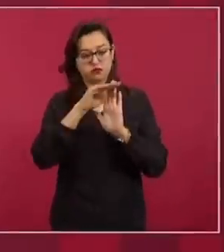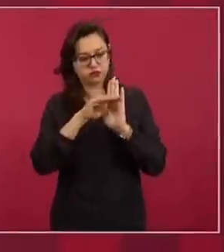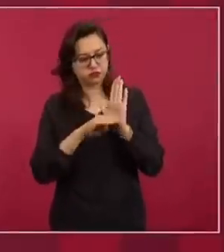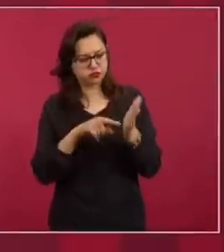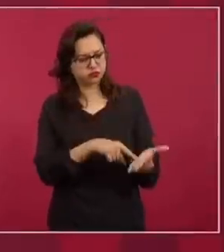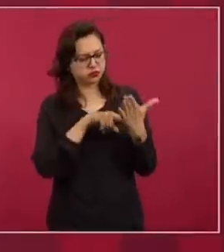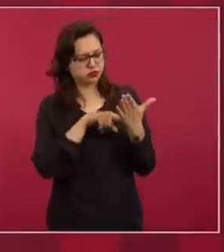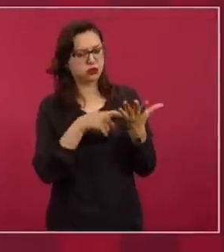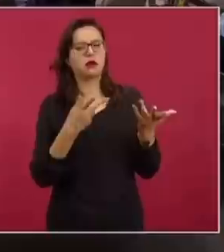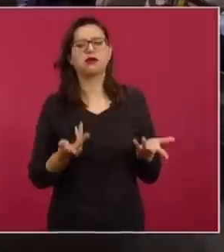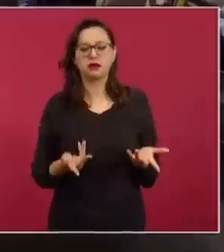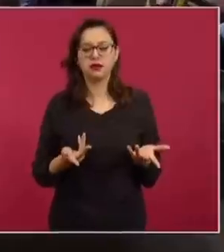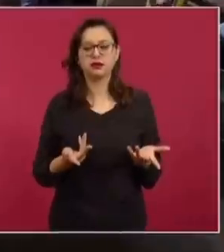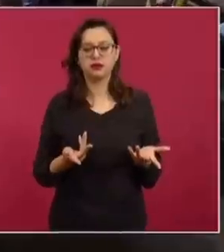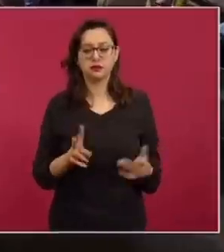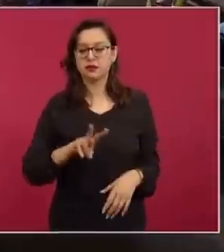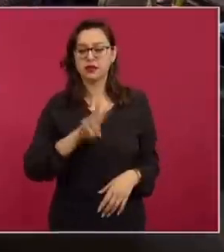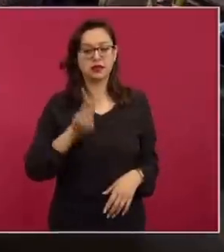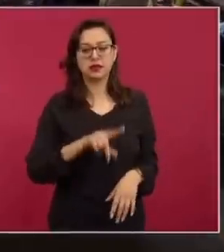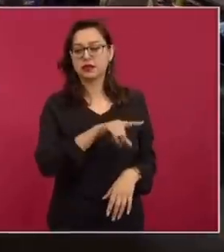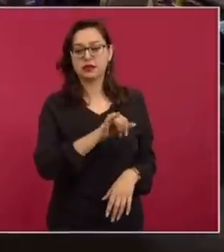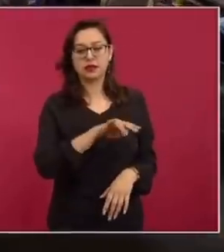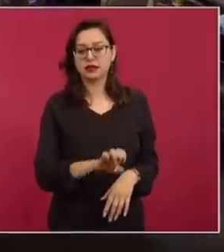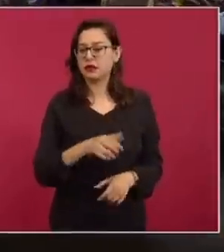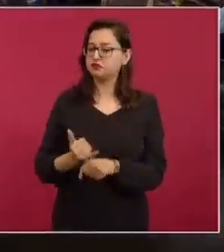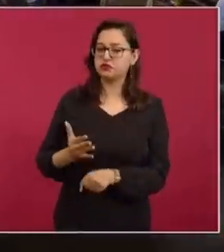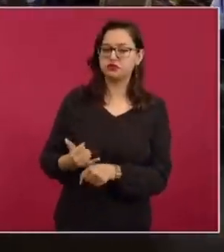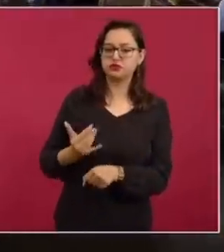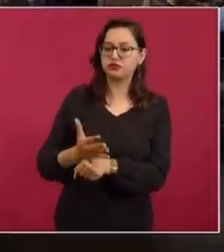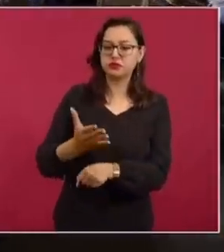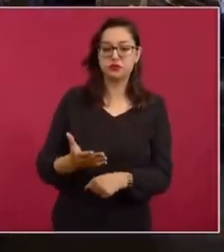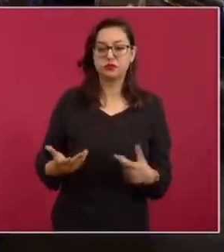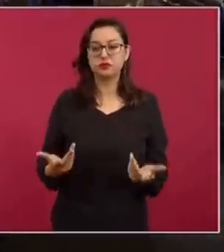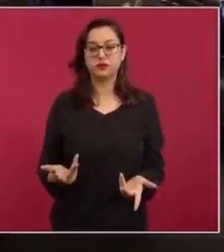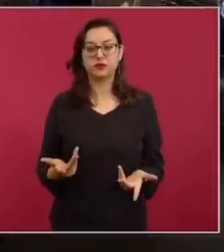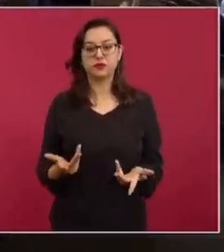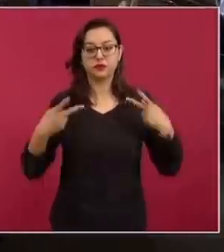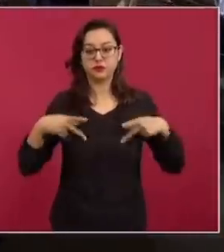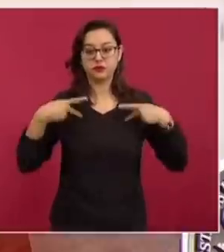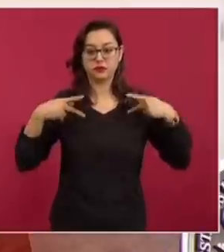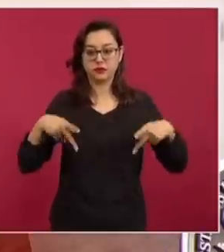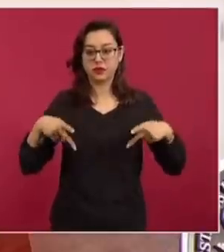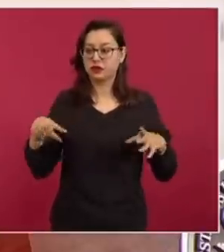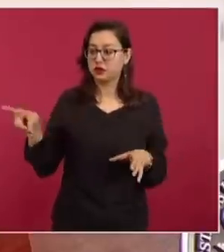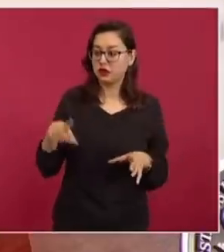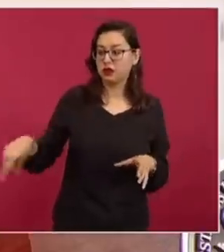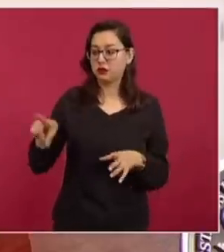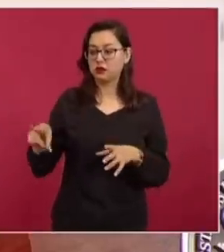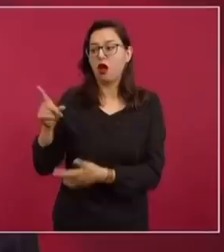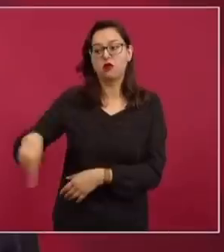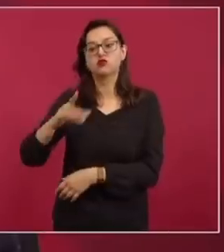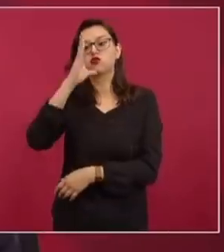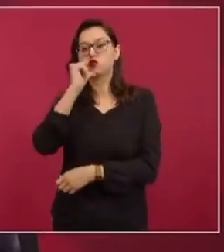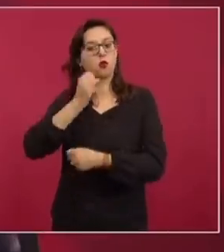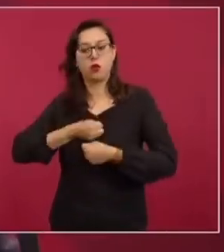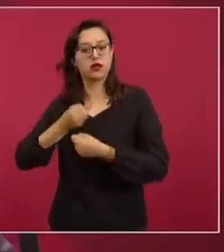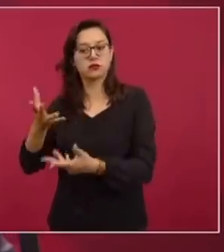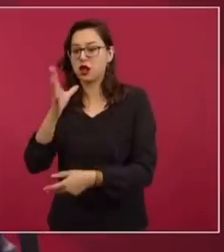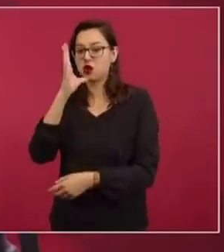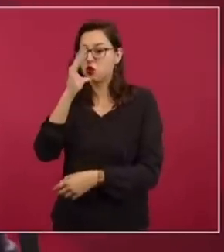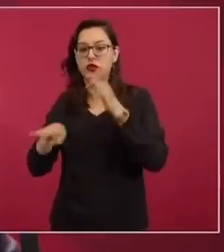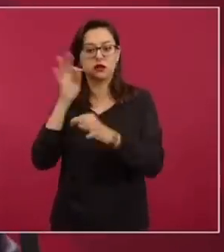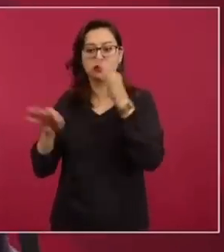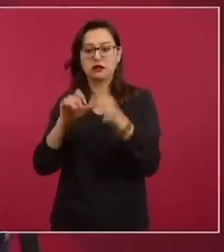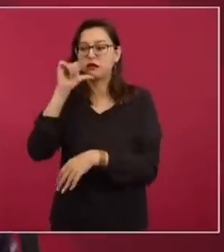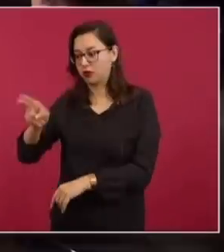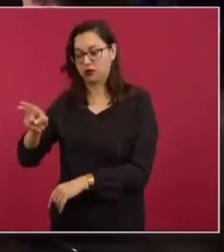solo se impide que se manifiesten, que participen los que están a favor de la transformación. No se